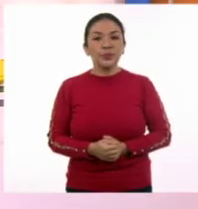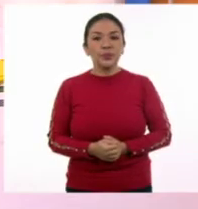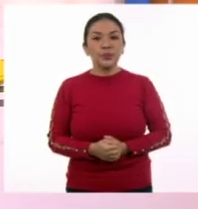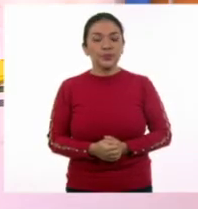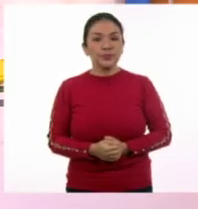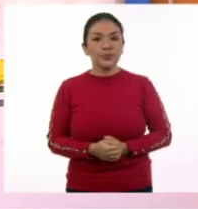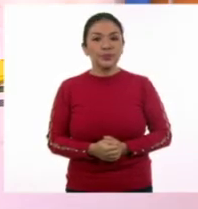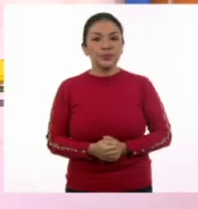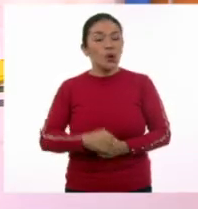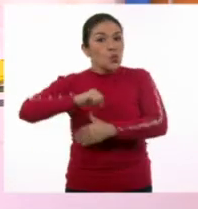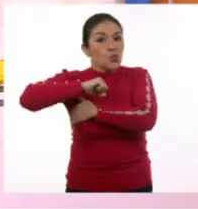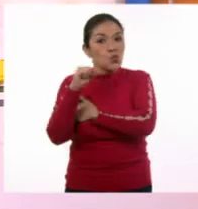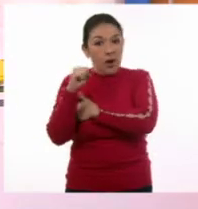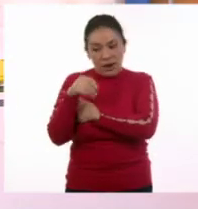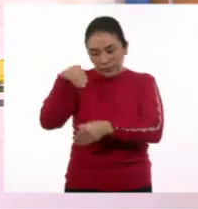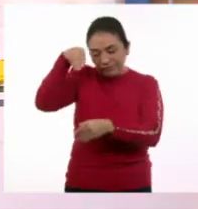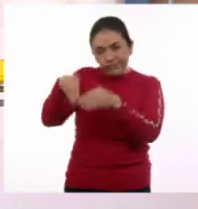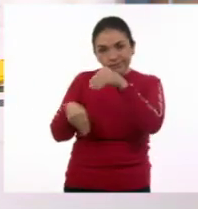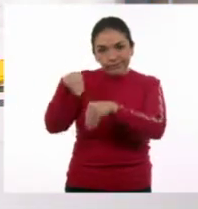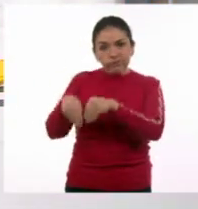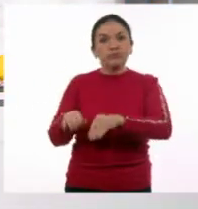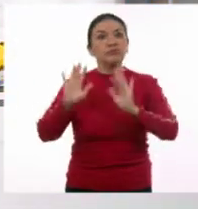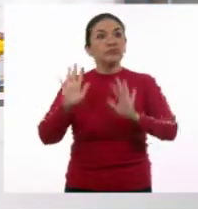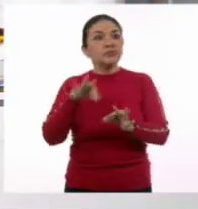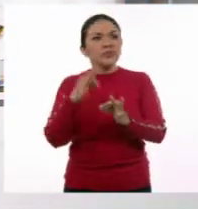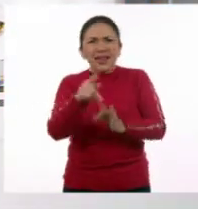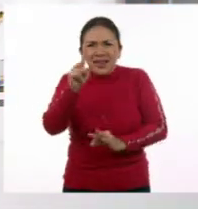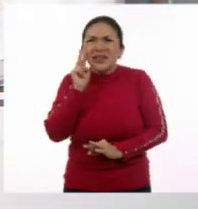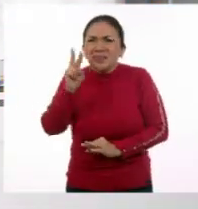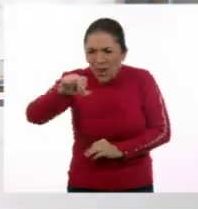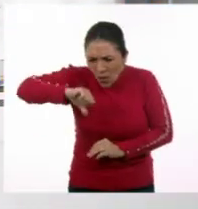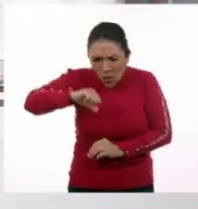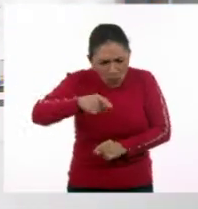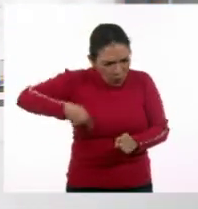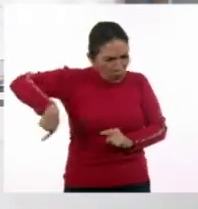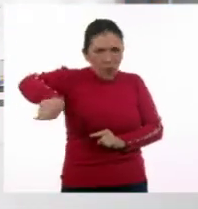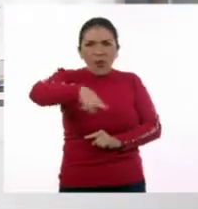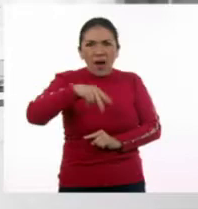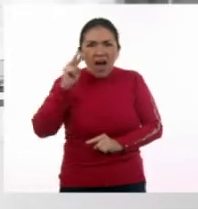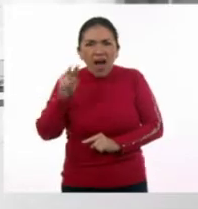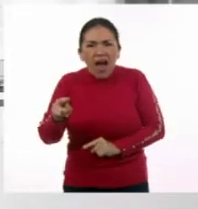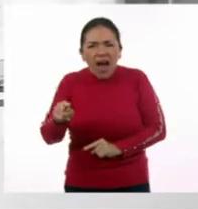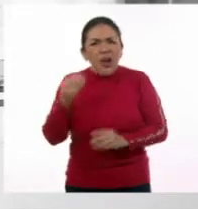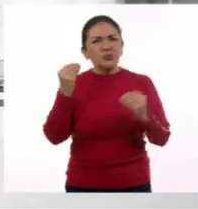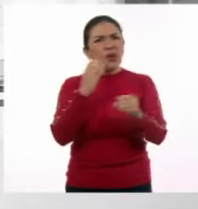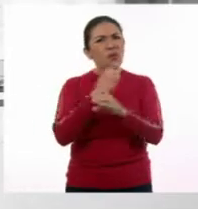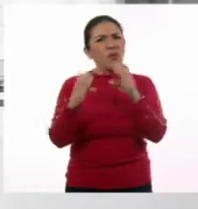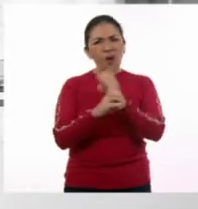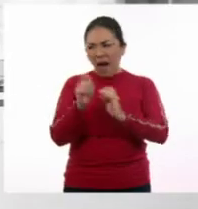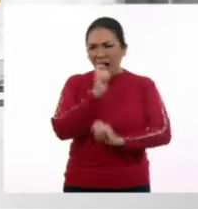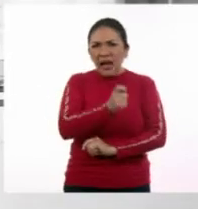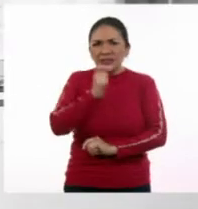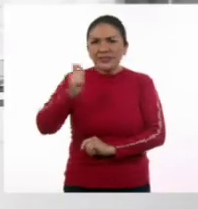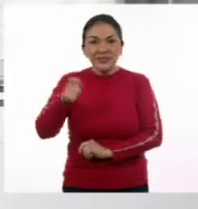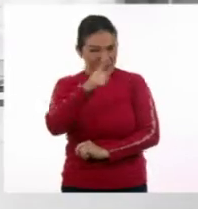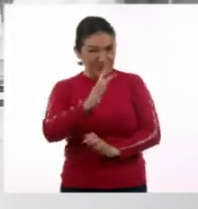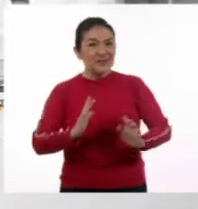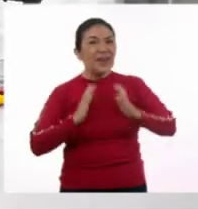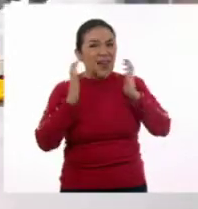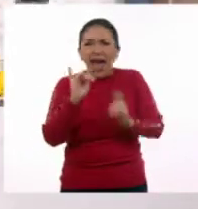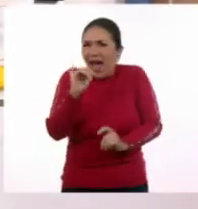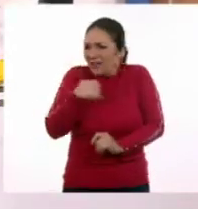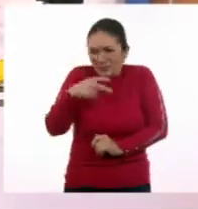rapidísimo lo guardamos aquí y ya viste como está todo esto no te lo esperabas